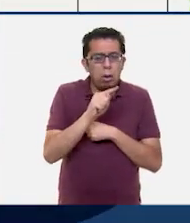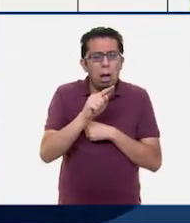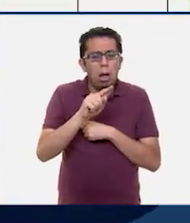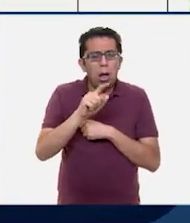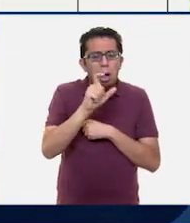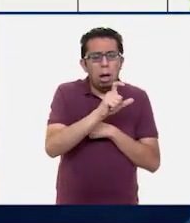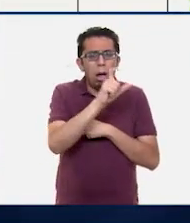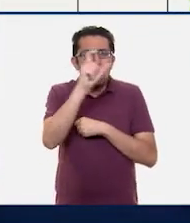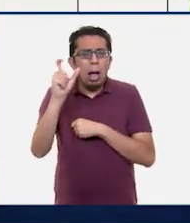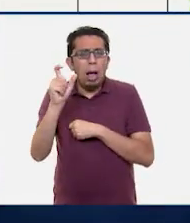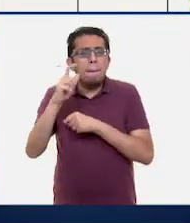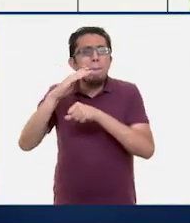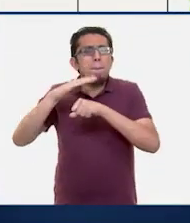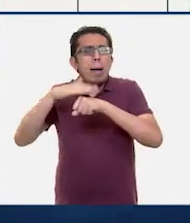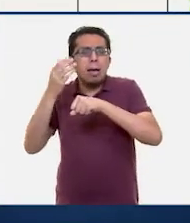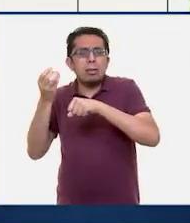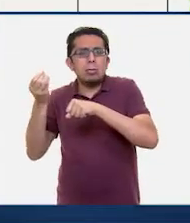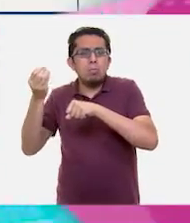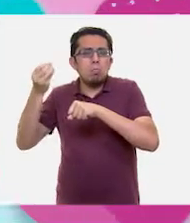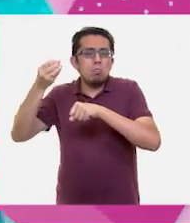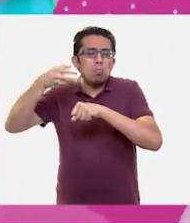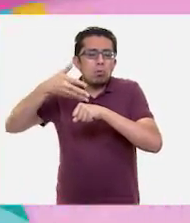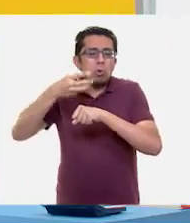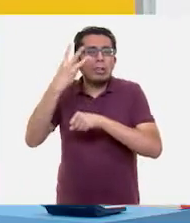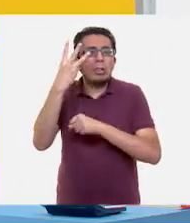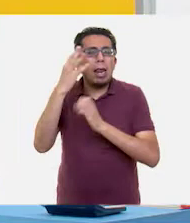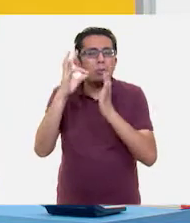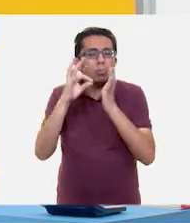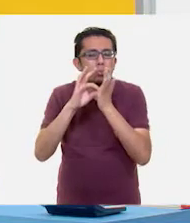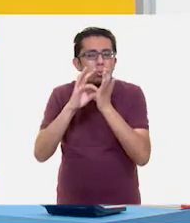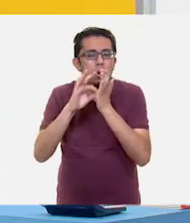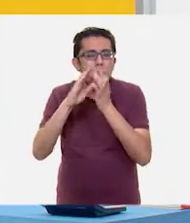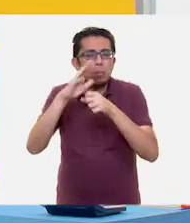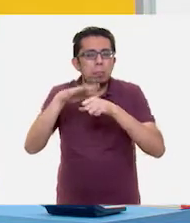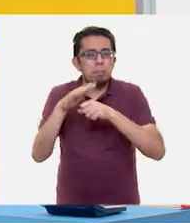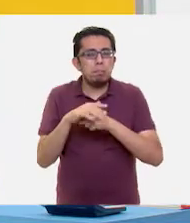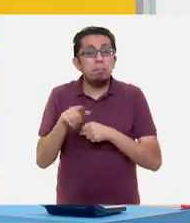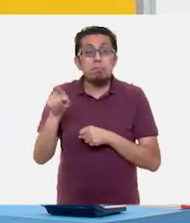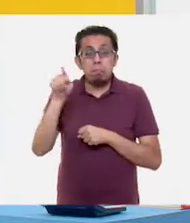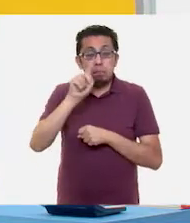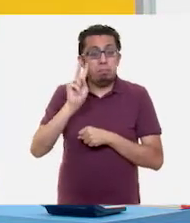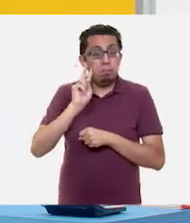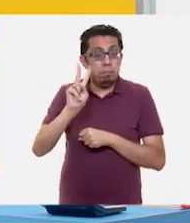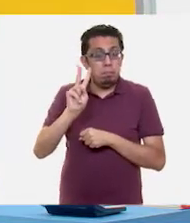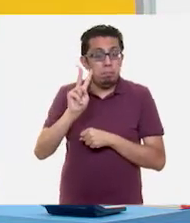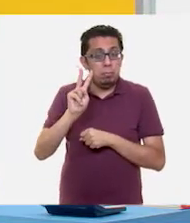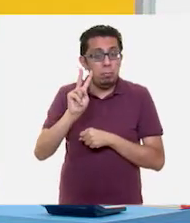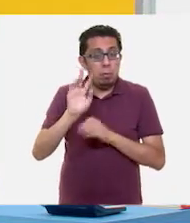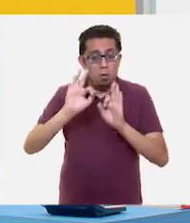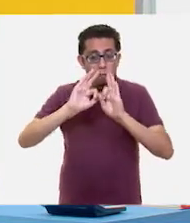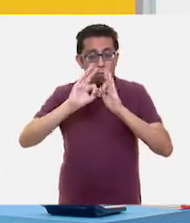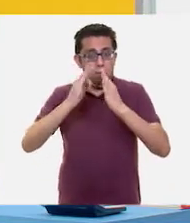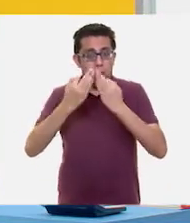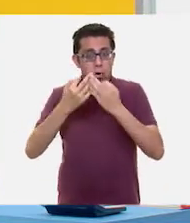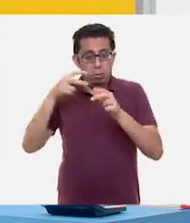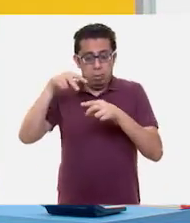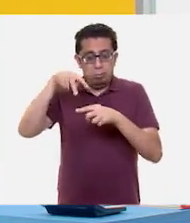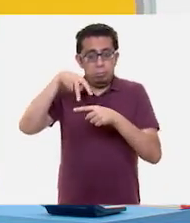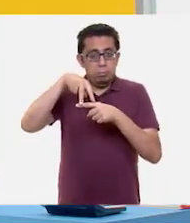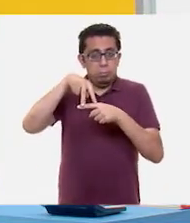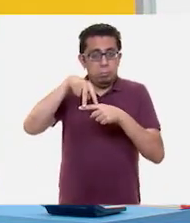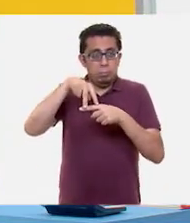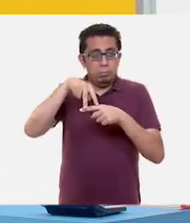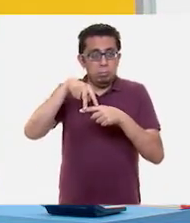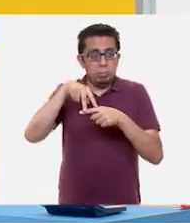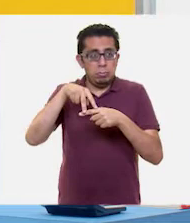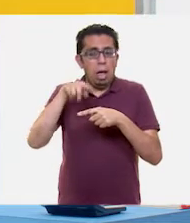puntos. Estoy de acuerdo. Quienes nos ven en casa, ¿observan la forma de la figura en general?